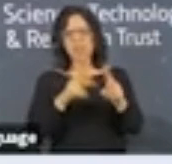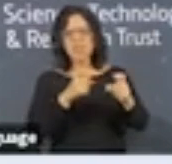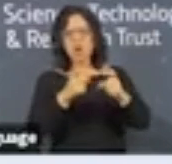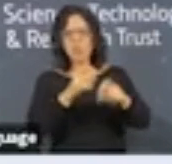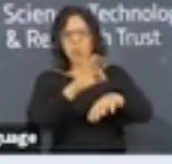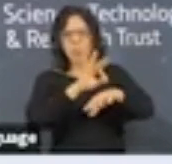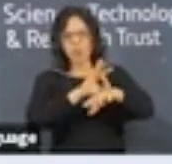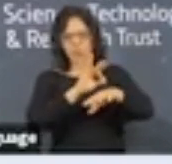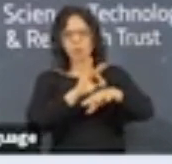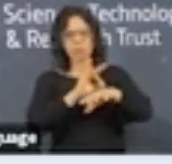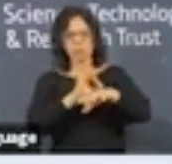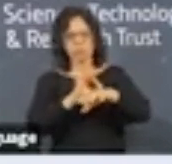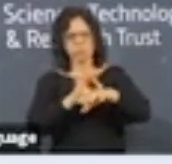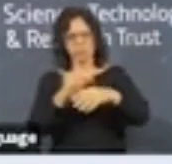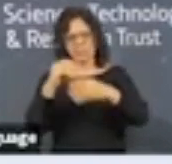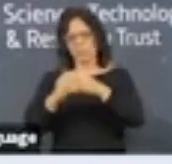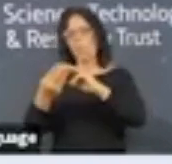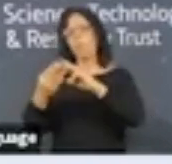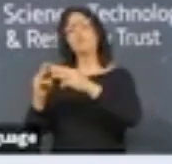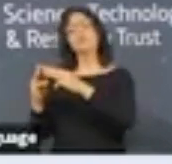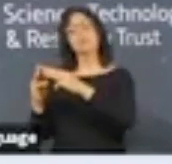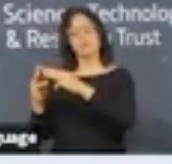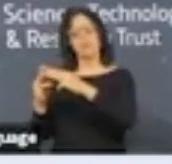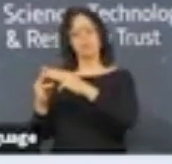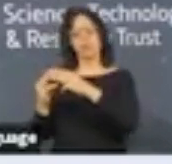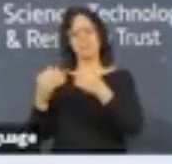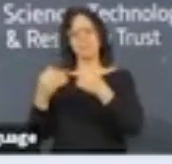adecuado y un personal capacitado.